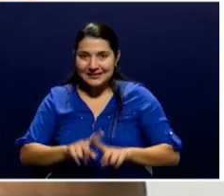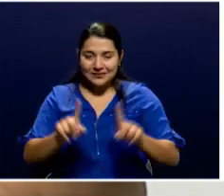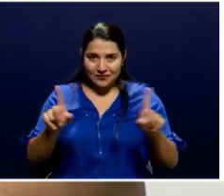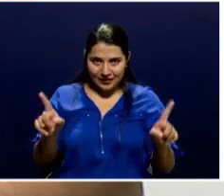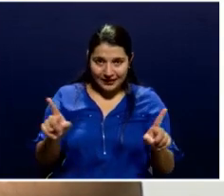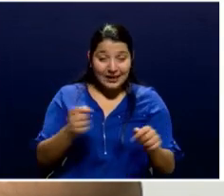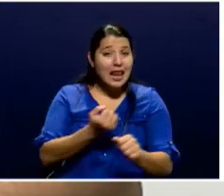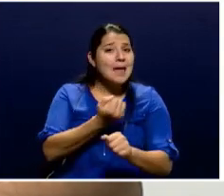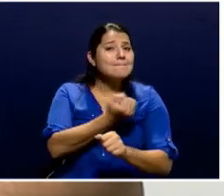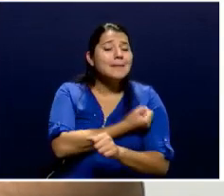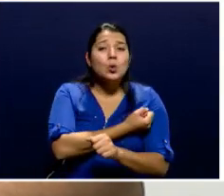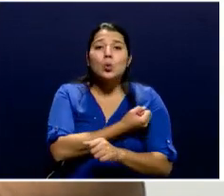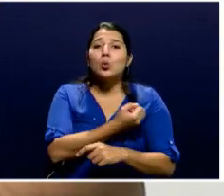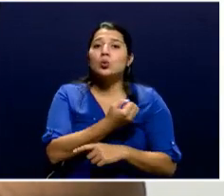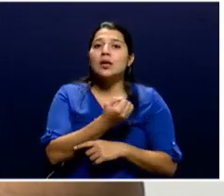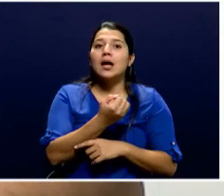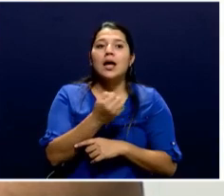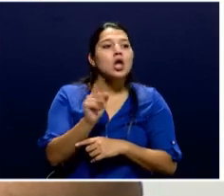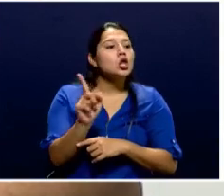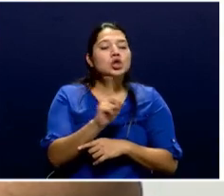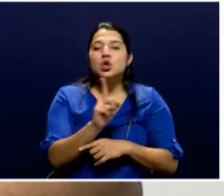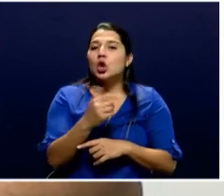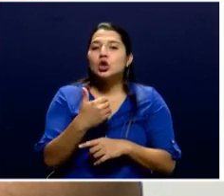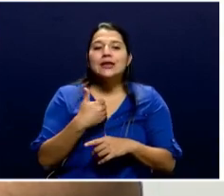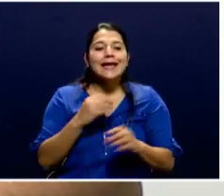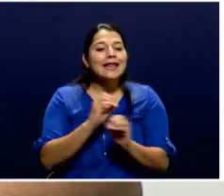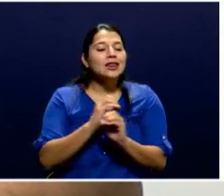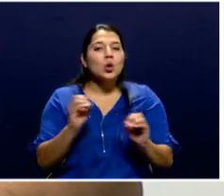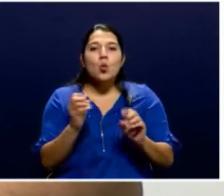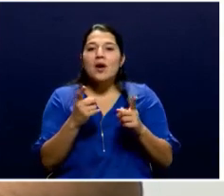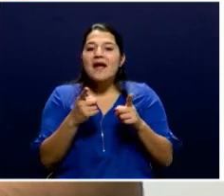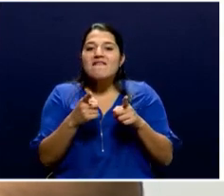causar ningún efecto secundario, ninguna